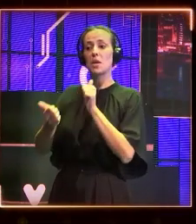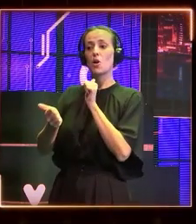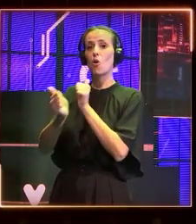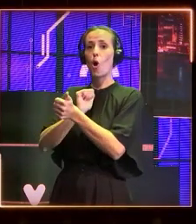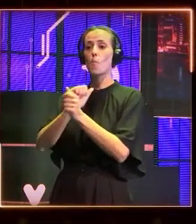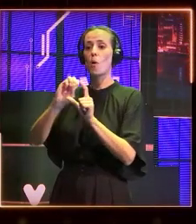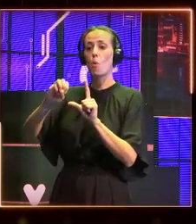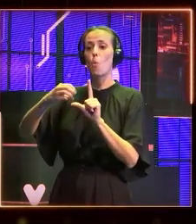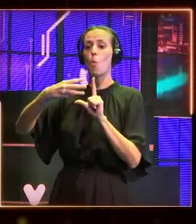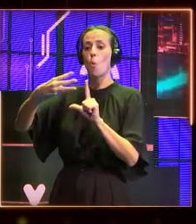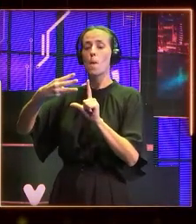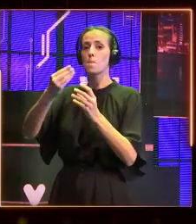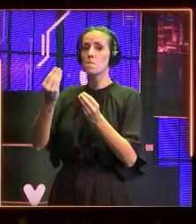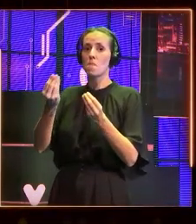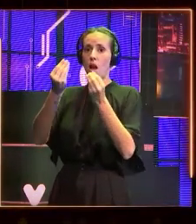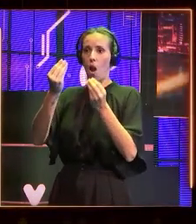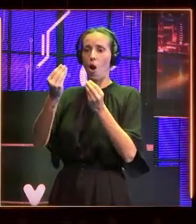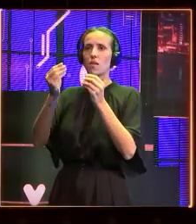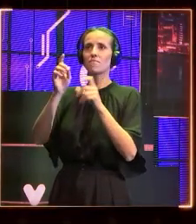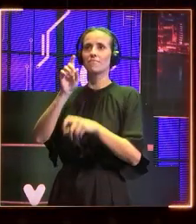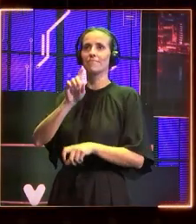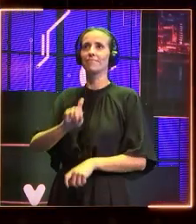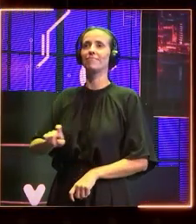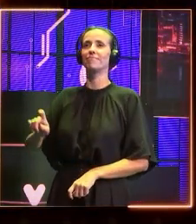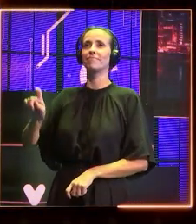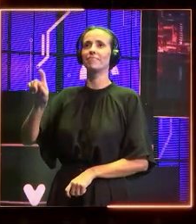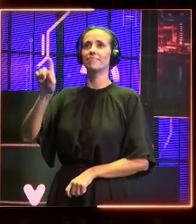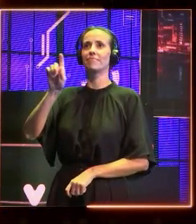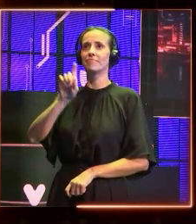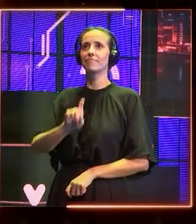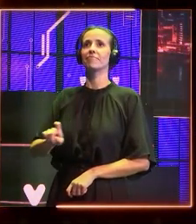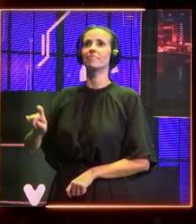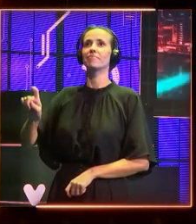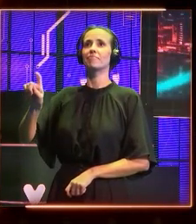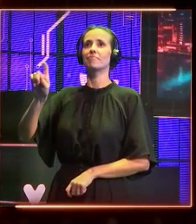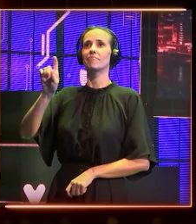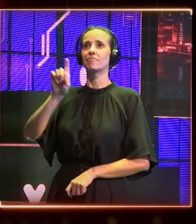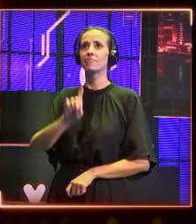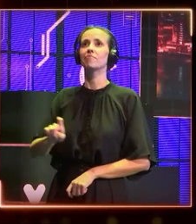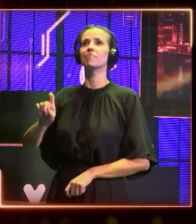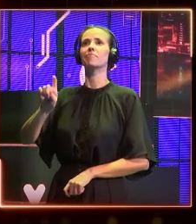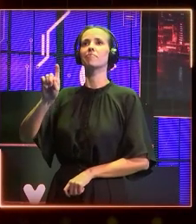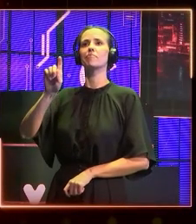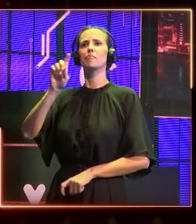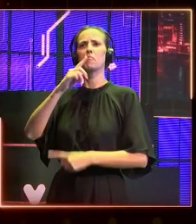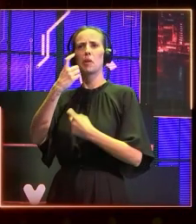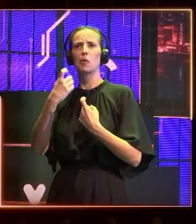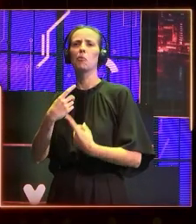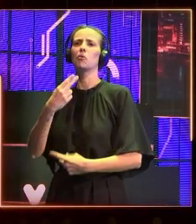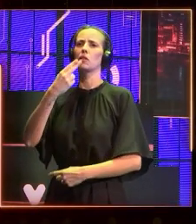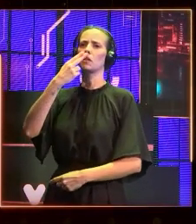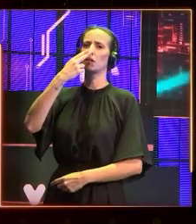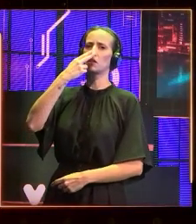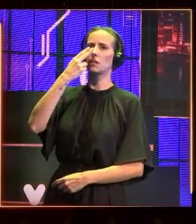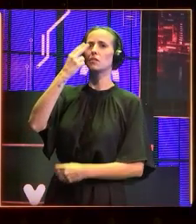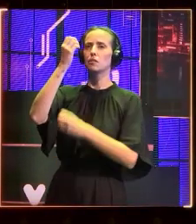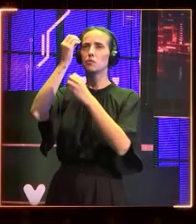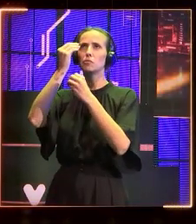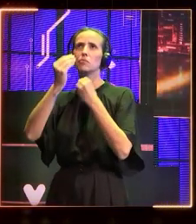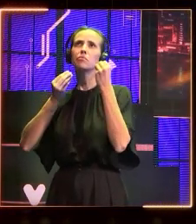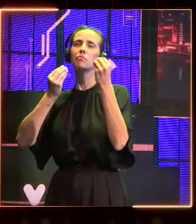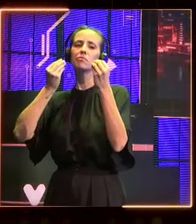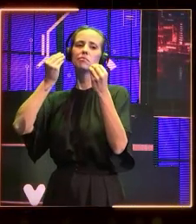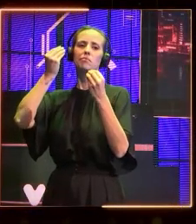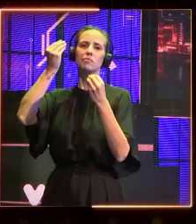una página web cargando Eternamente y digo interesante pregunta has pensado en preguntarle a alguien que no